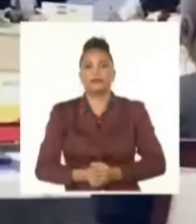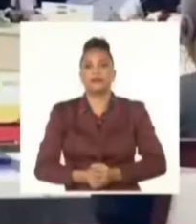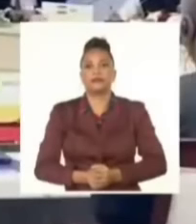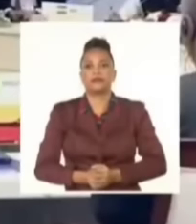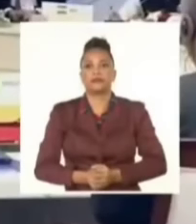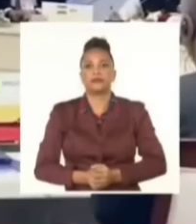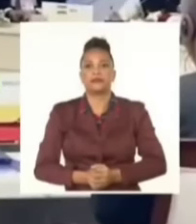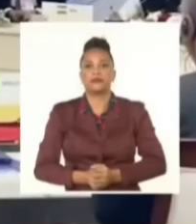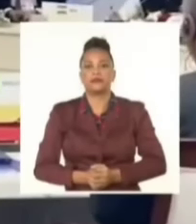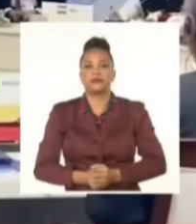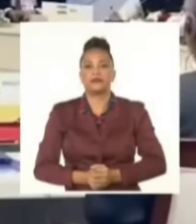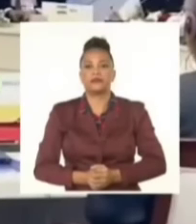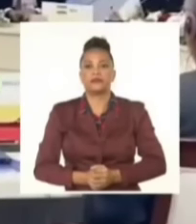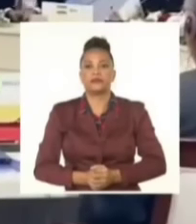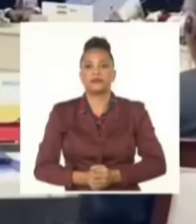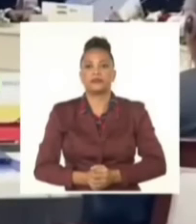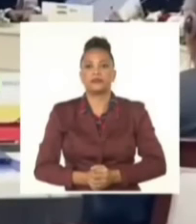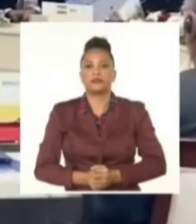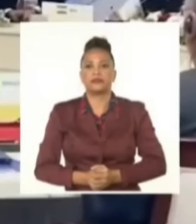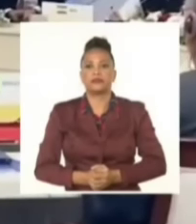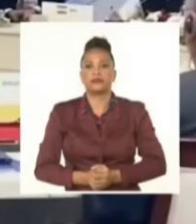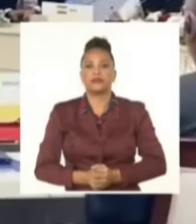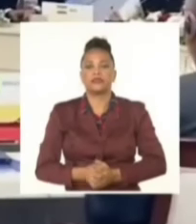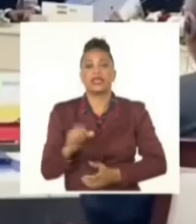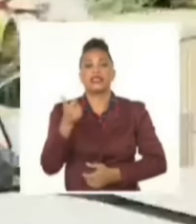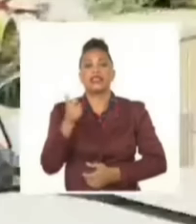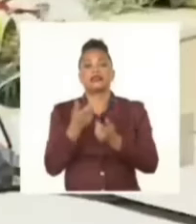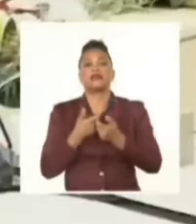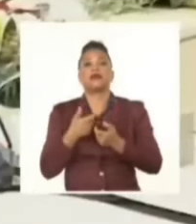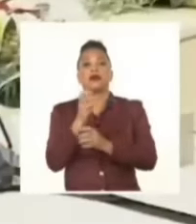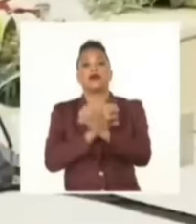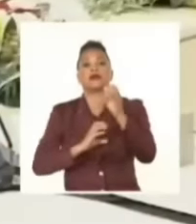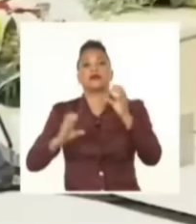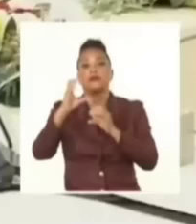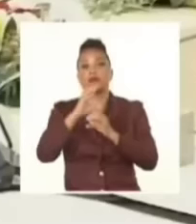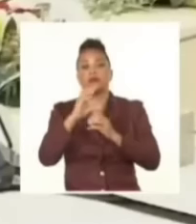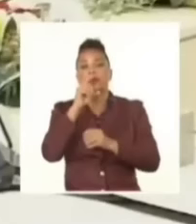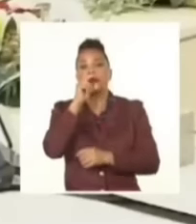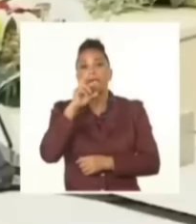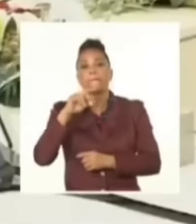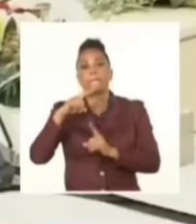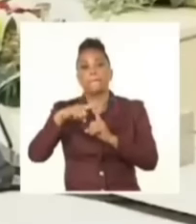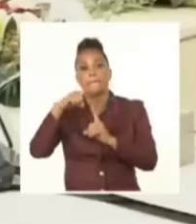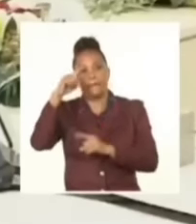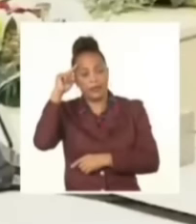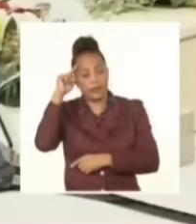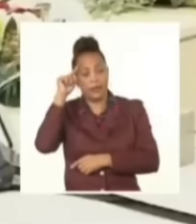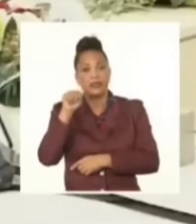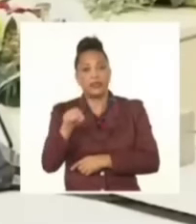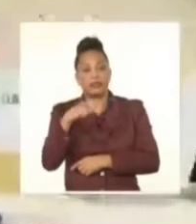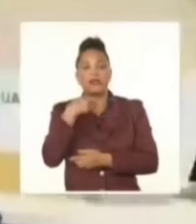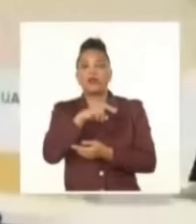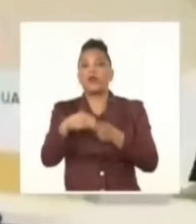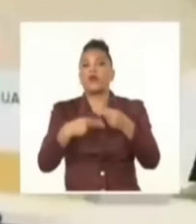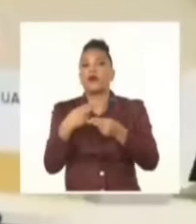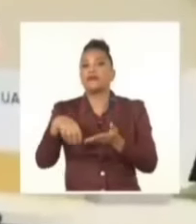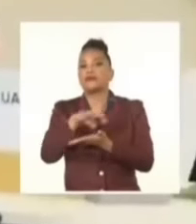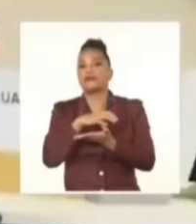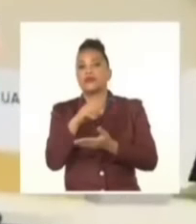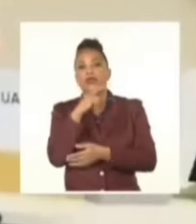equitativo la 16ta Cumbre de los bricks con sede en la ciudad rusa de casán contó con la la presencia de